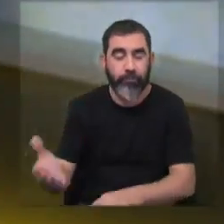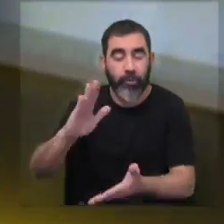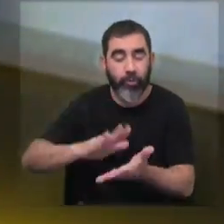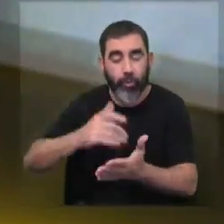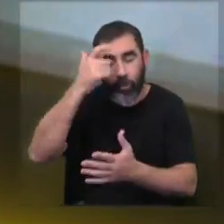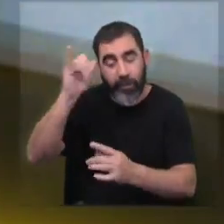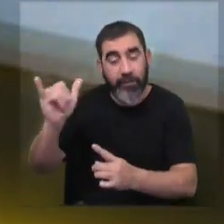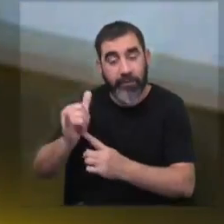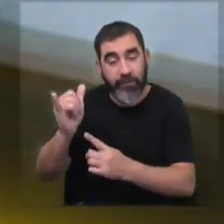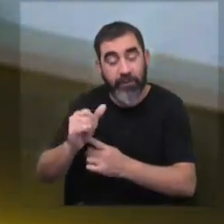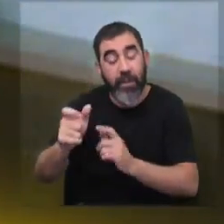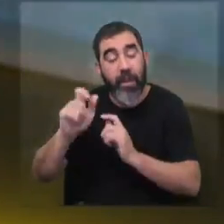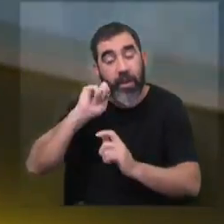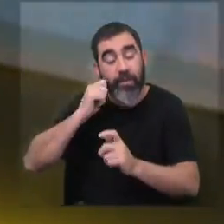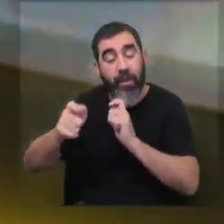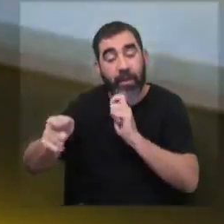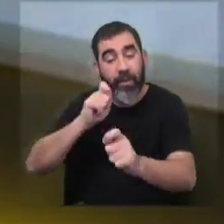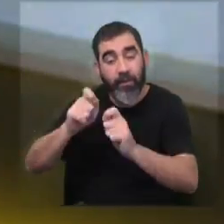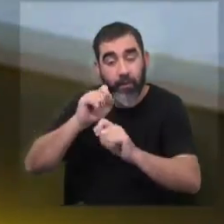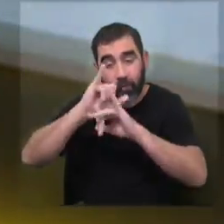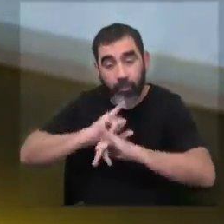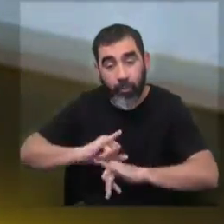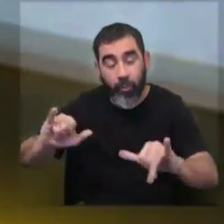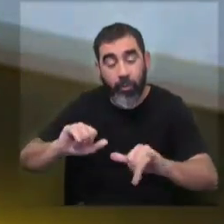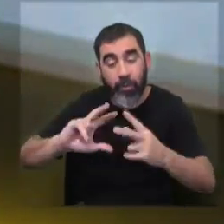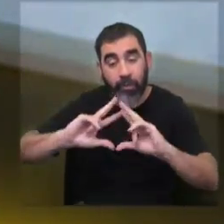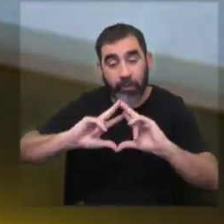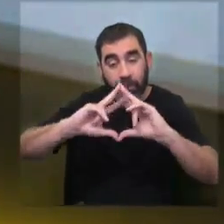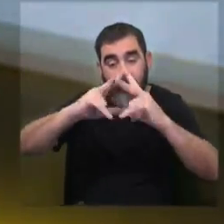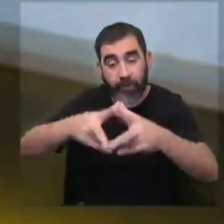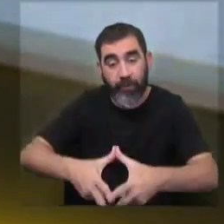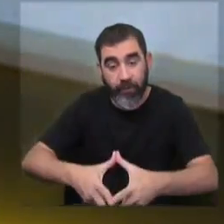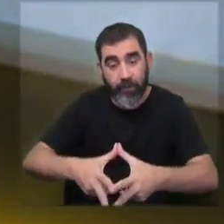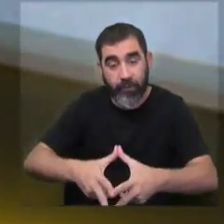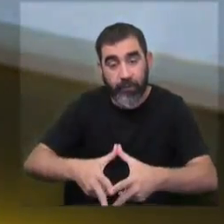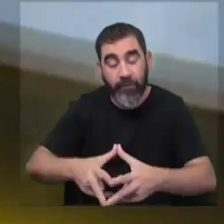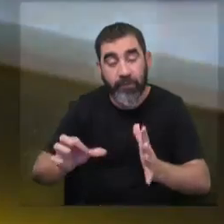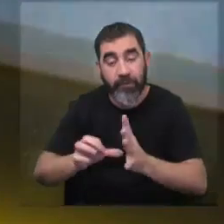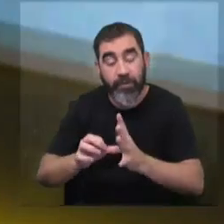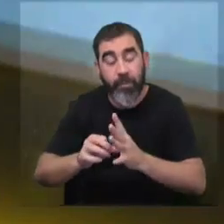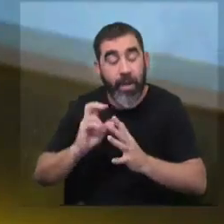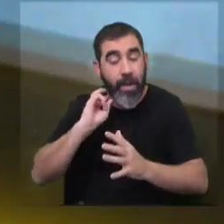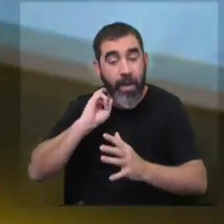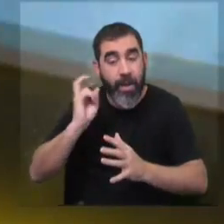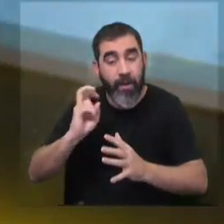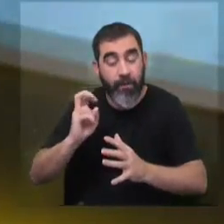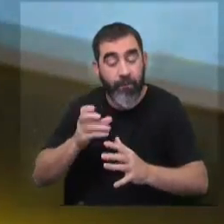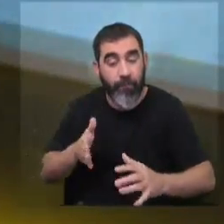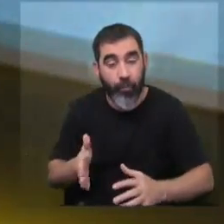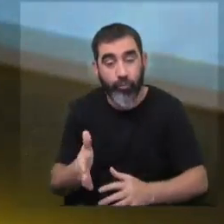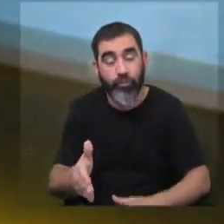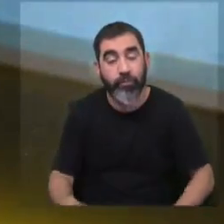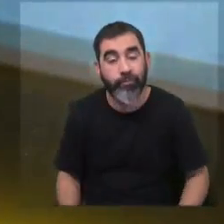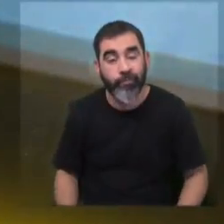YouTube, una linda entrevista a partir de lo que fue la publicación del modelo 3D del sistema nervioso de los australevias.